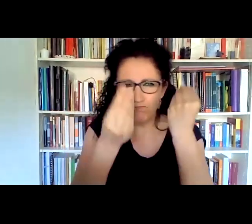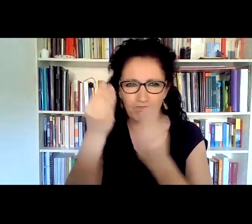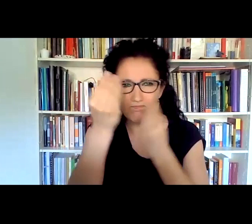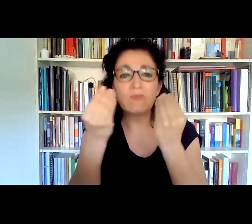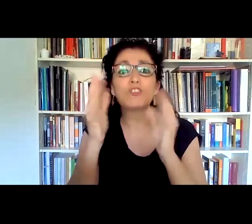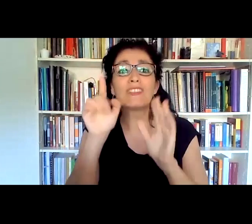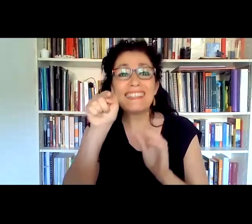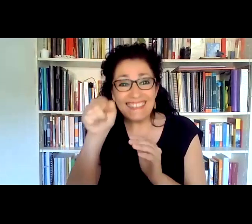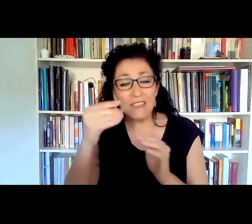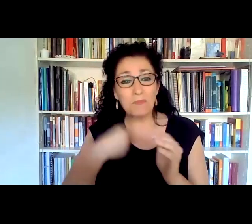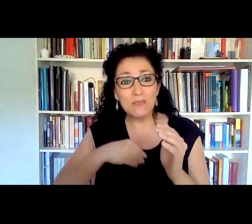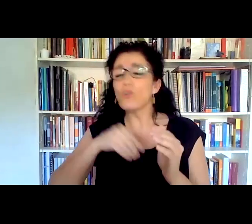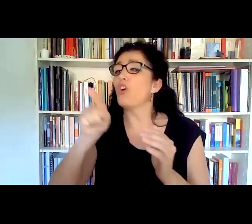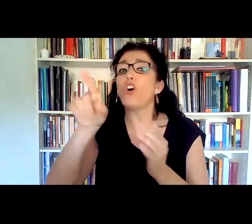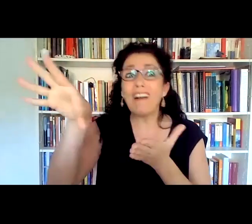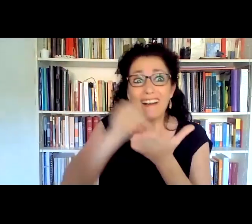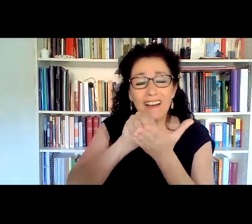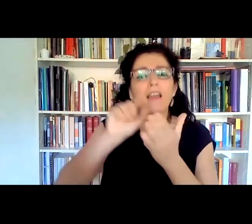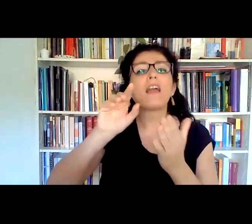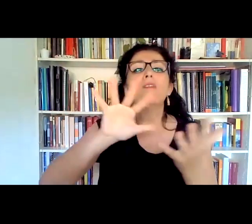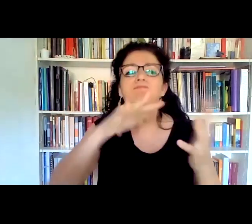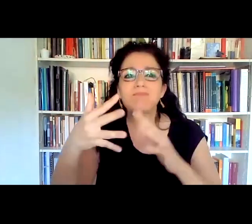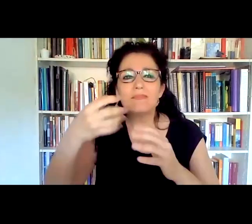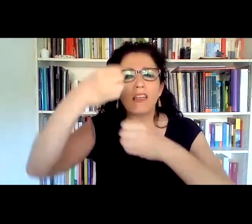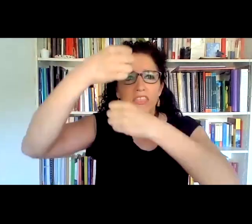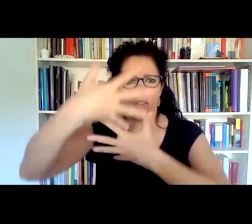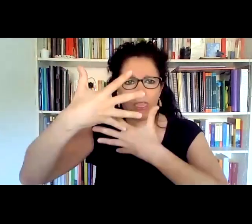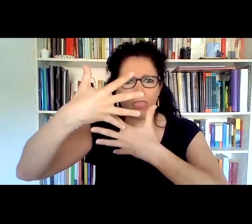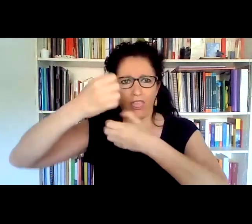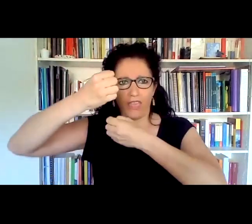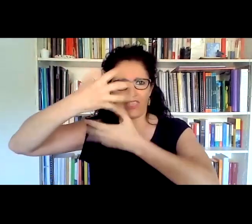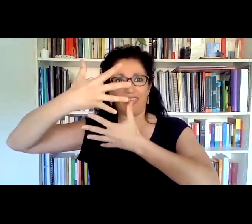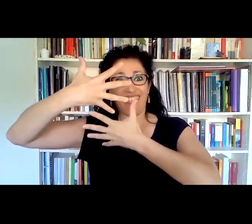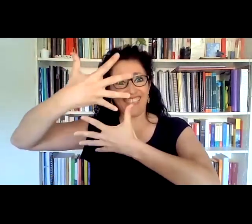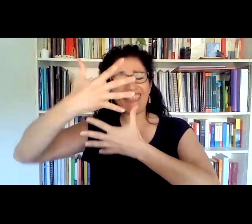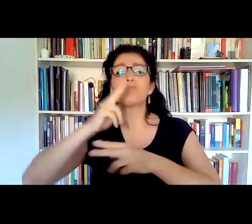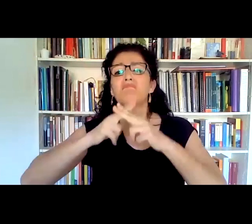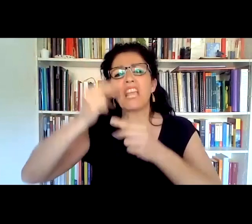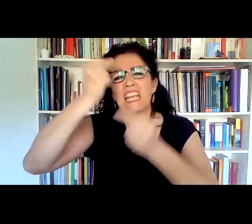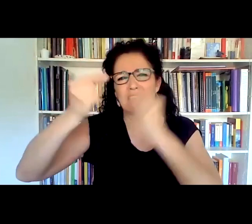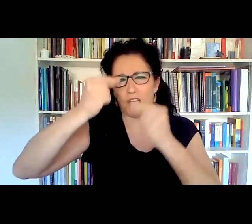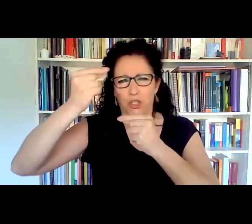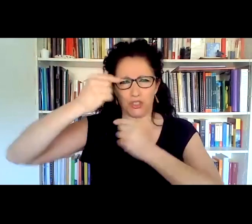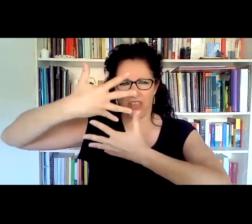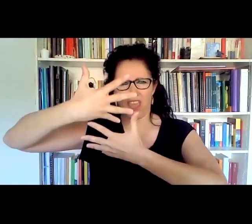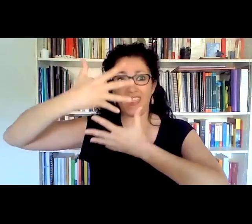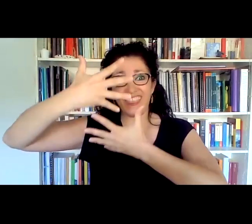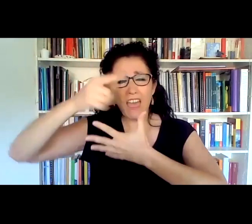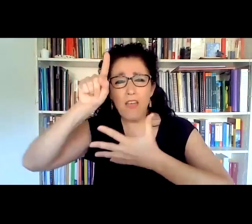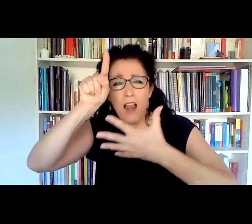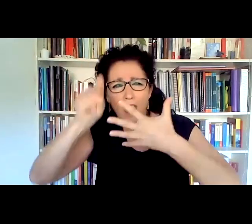gracias, como decía, a la reflexión realizada por el grupo de expertos y expertas. De ahí se extrajeron